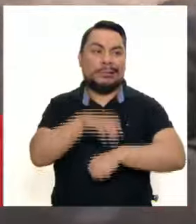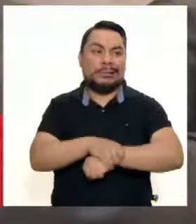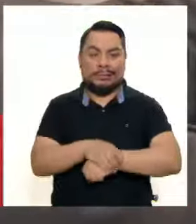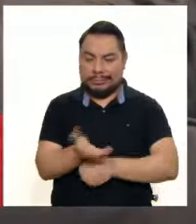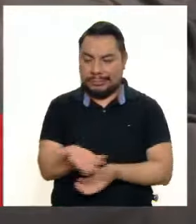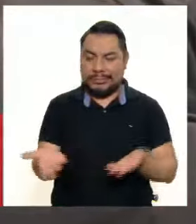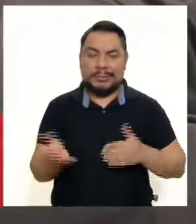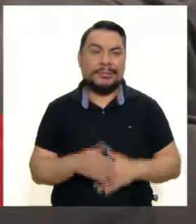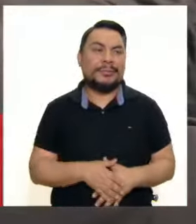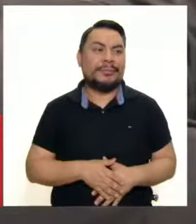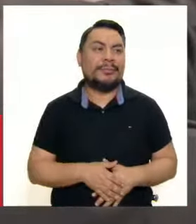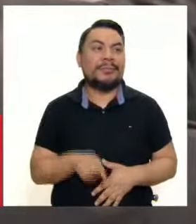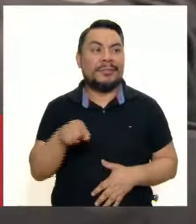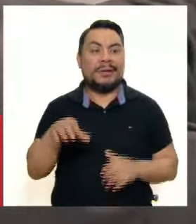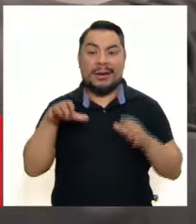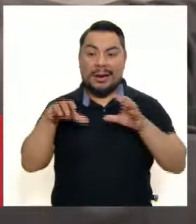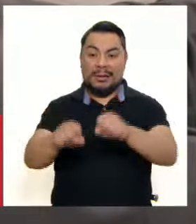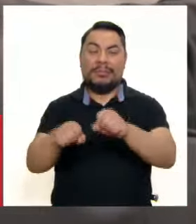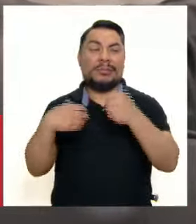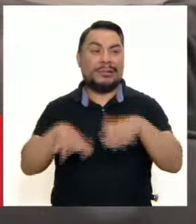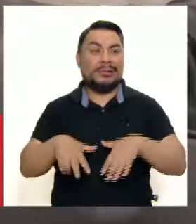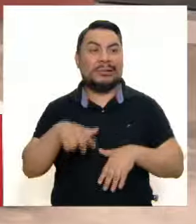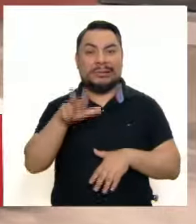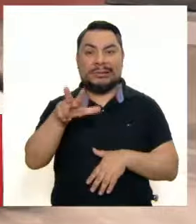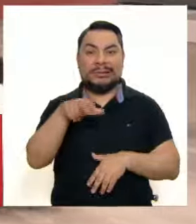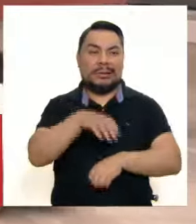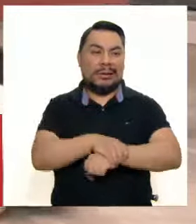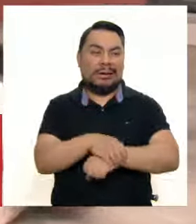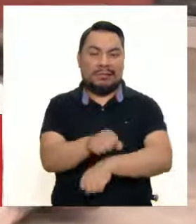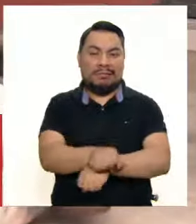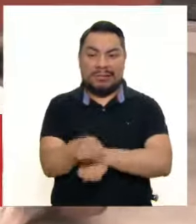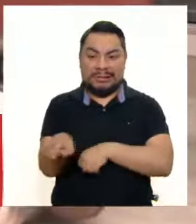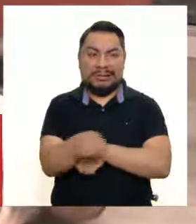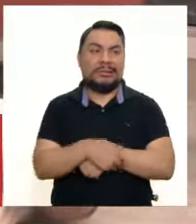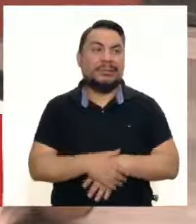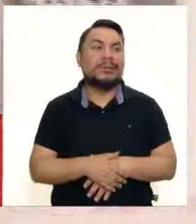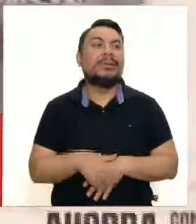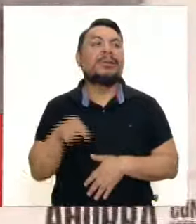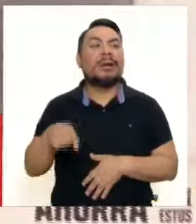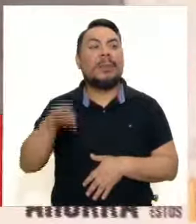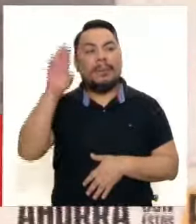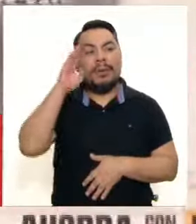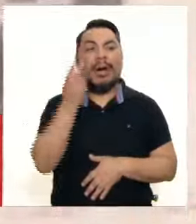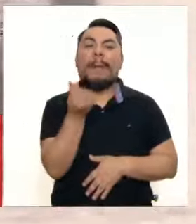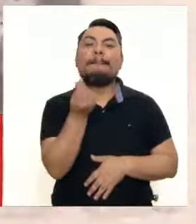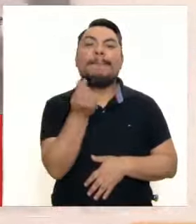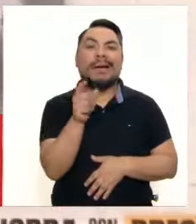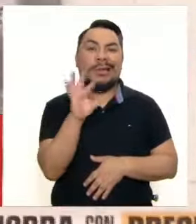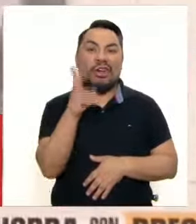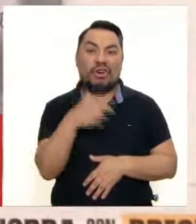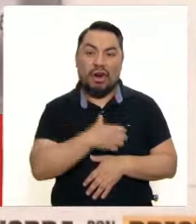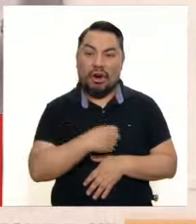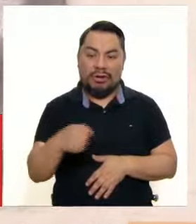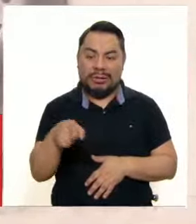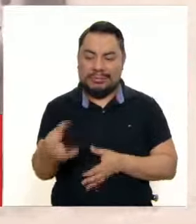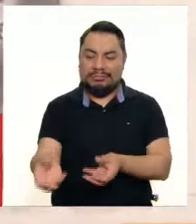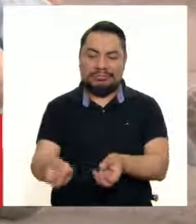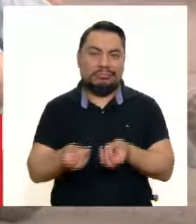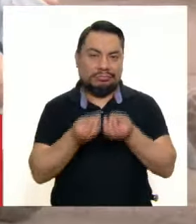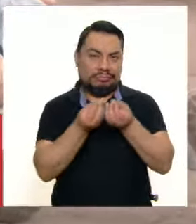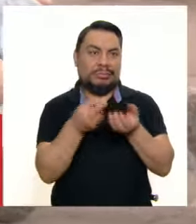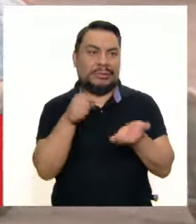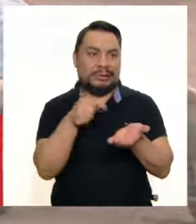diezmados. Ya reducidos contra el piso, la policía logró recuperar el dinero que minutos antes fue